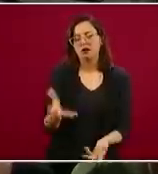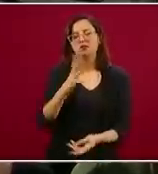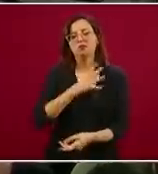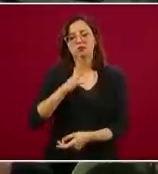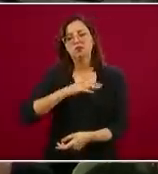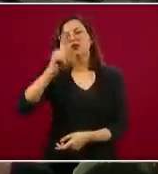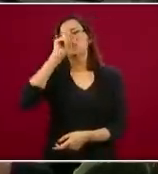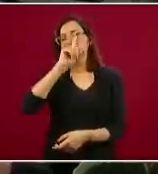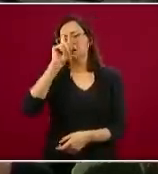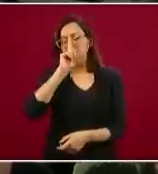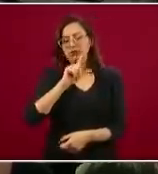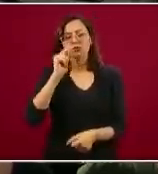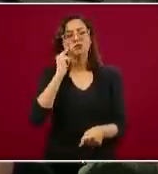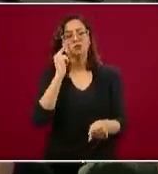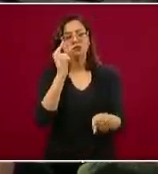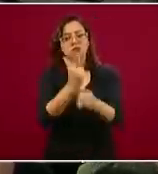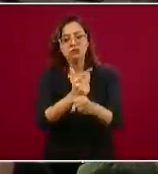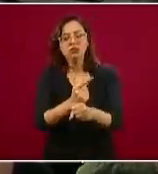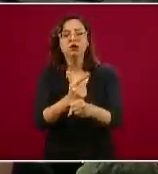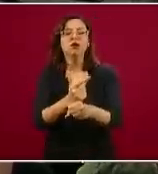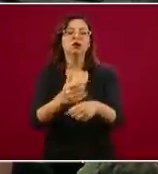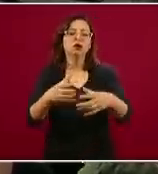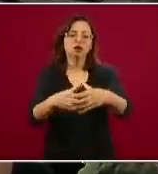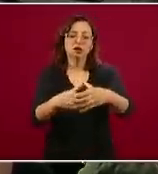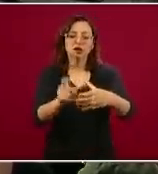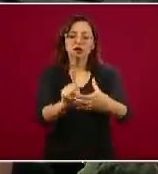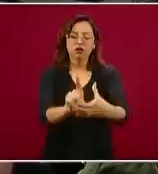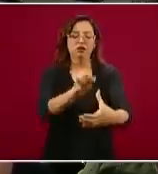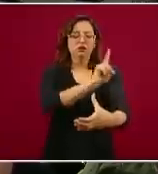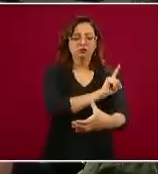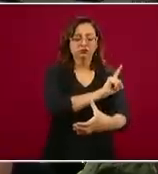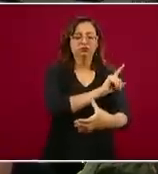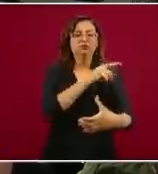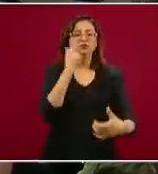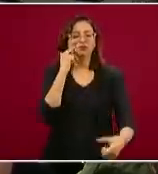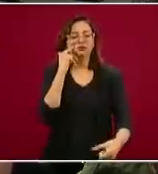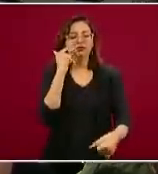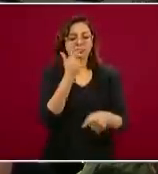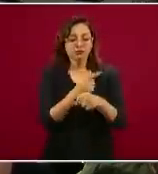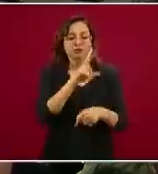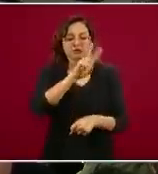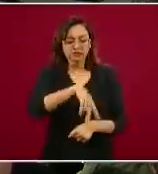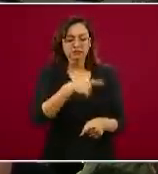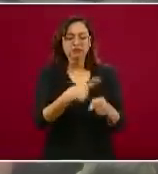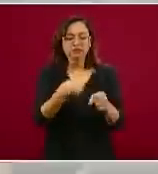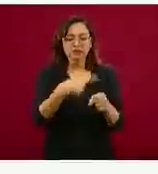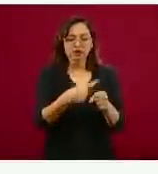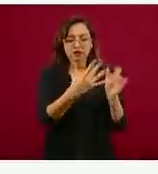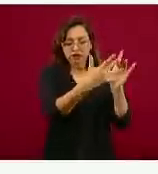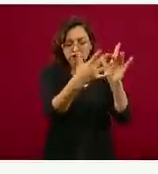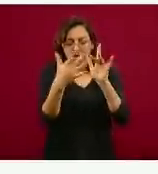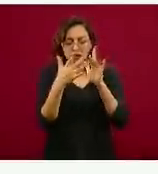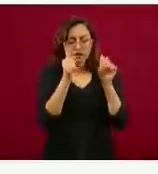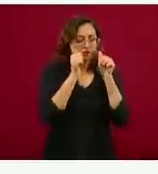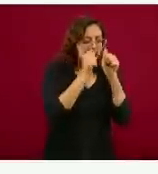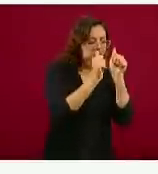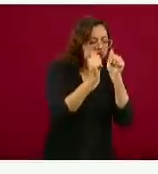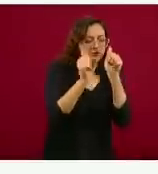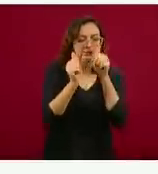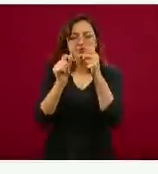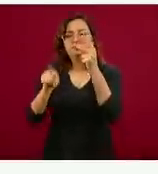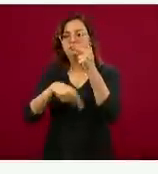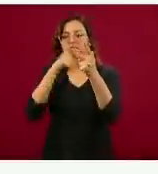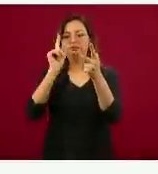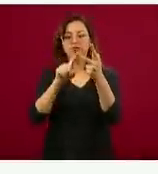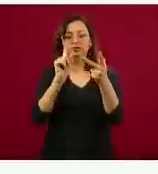específicas para la detección de casos, su aislamiento, su confirmación diagnóstica y el seguimiento de los contactos. El segundo documento